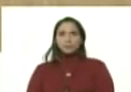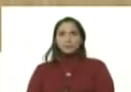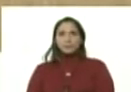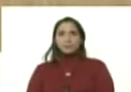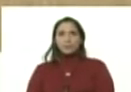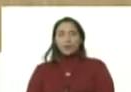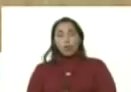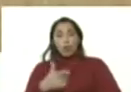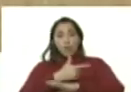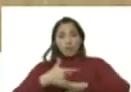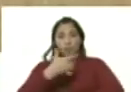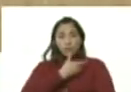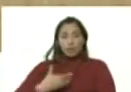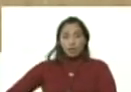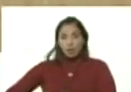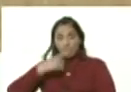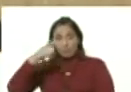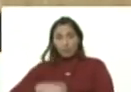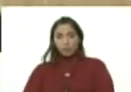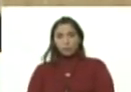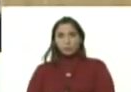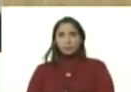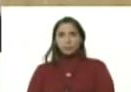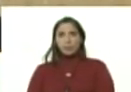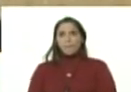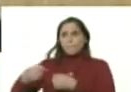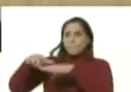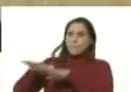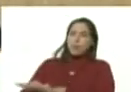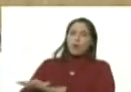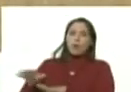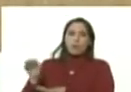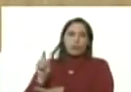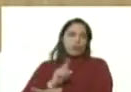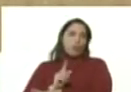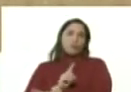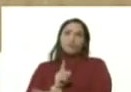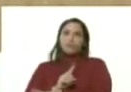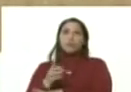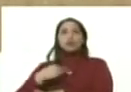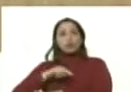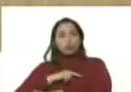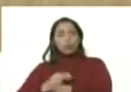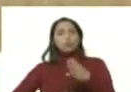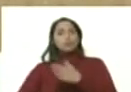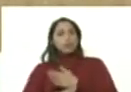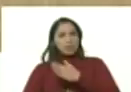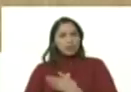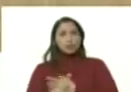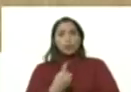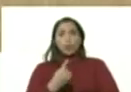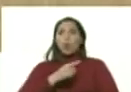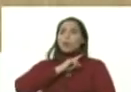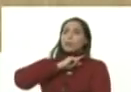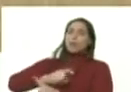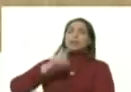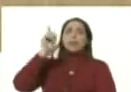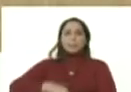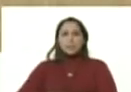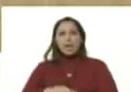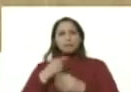del presidente Nicolás Maduro va a ceder o va a bajar la guardia en este ámbito. Vamos a seguir no solo denunciando, sino